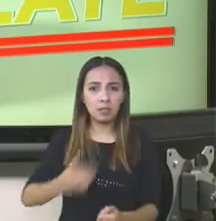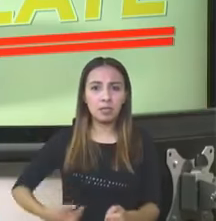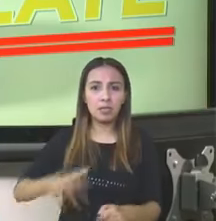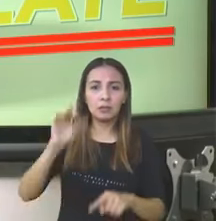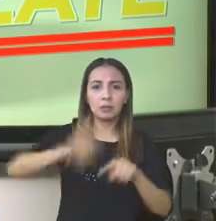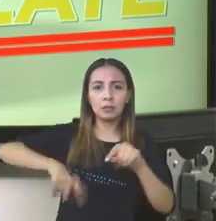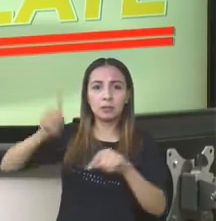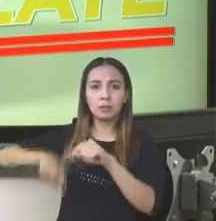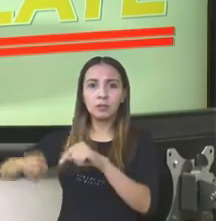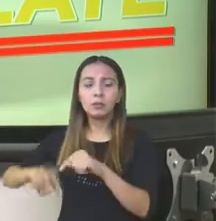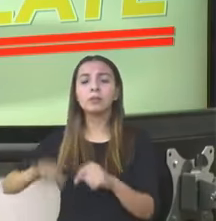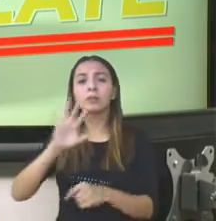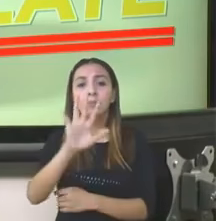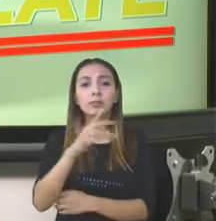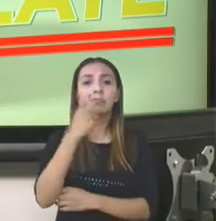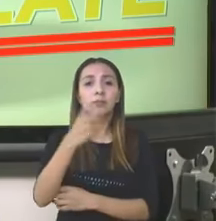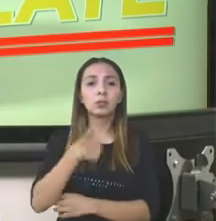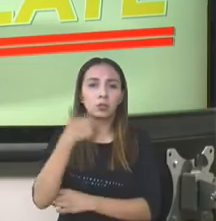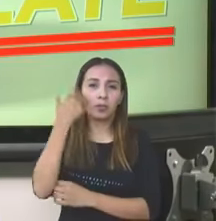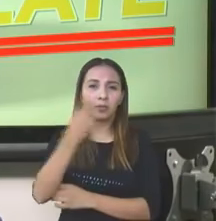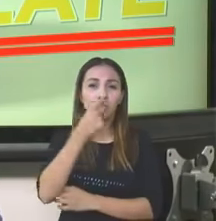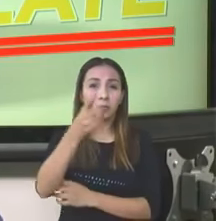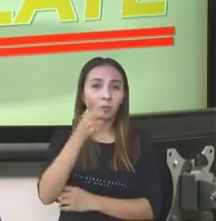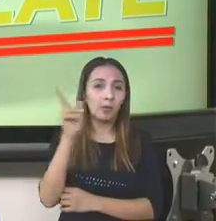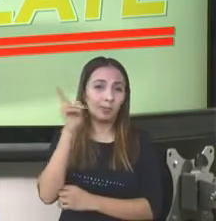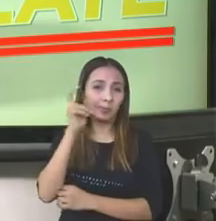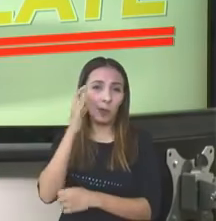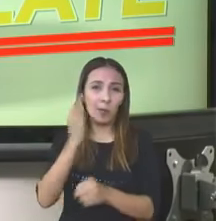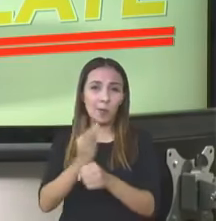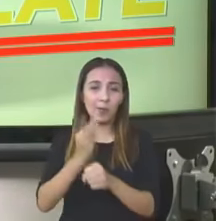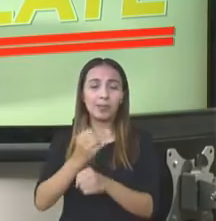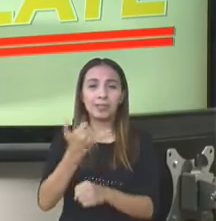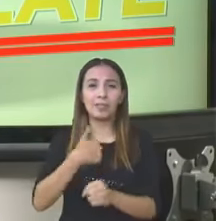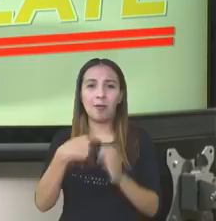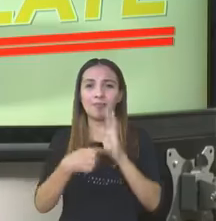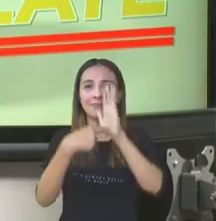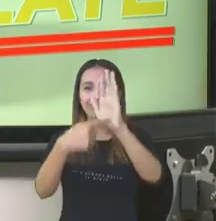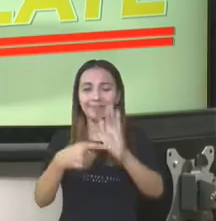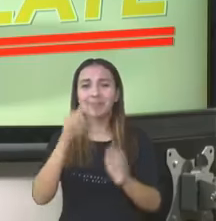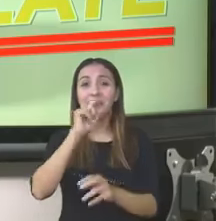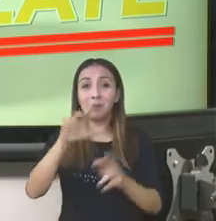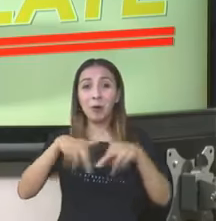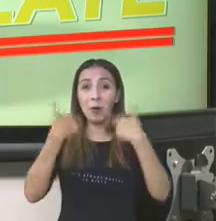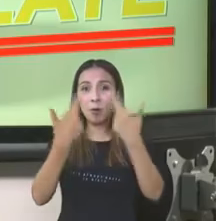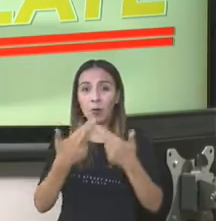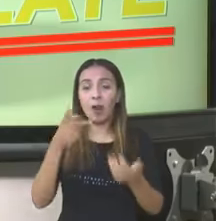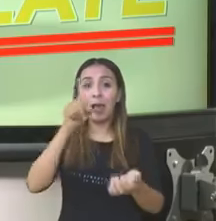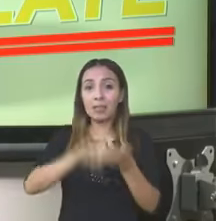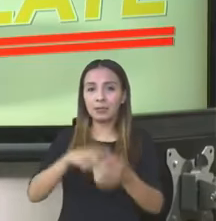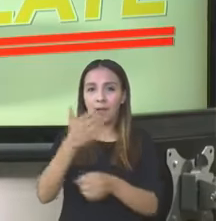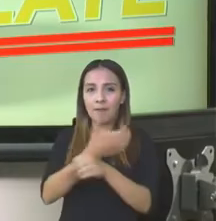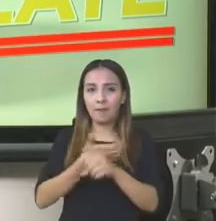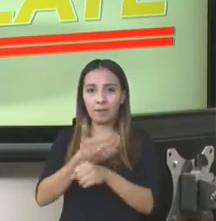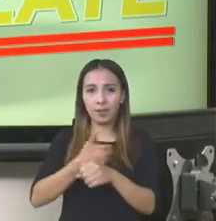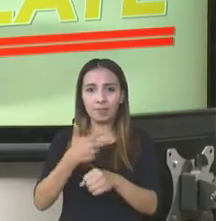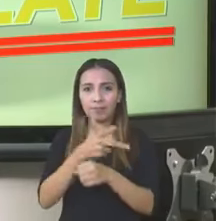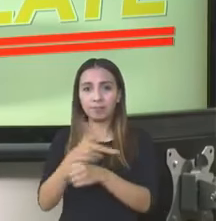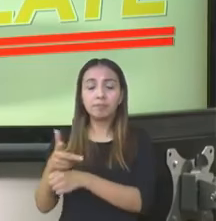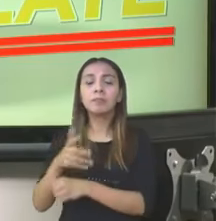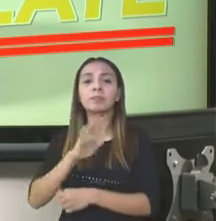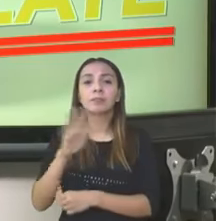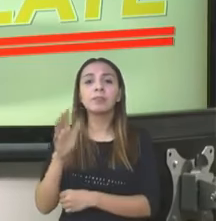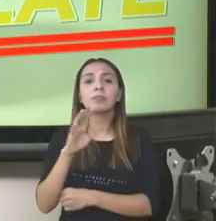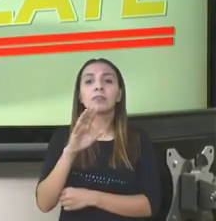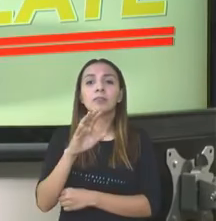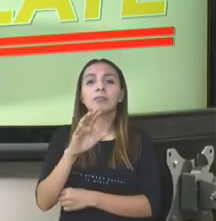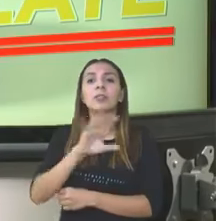yo decir, que después de lo que usted va a escuchar y de lo que le voy a terminar de presentar en esta reunión que grabamos dentro de un café, pues es que sí